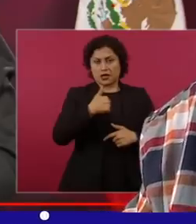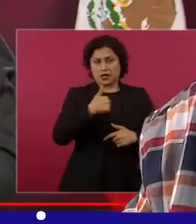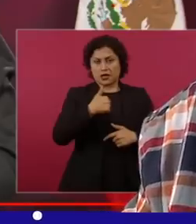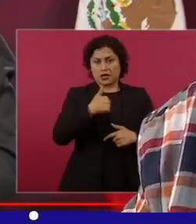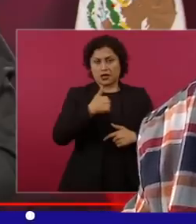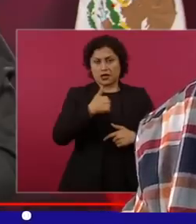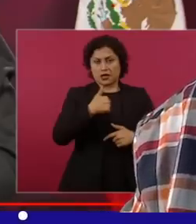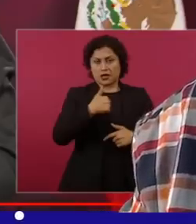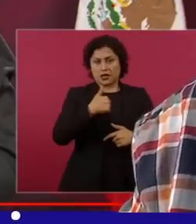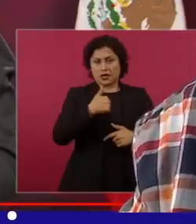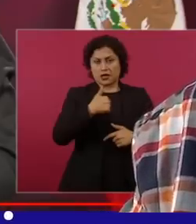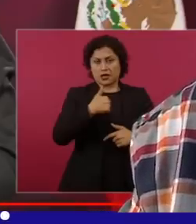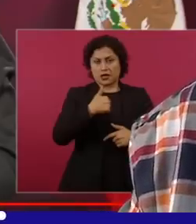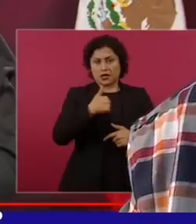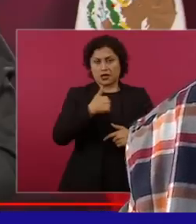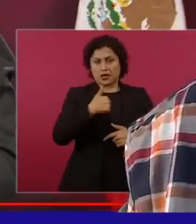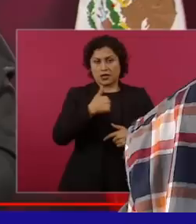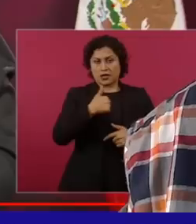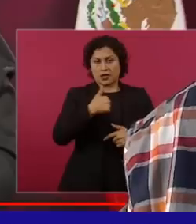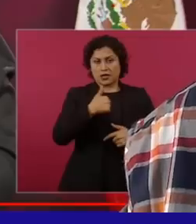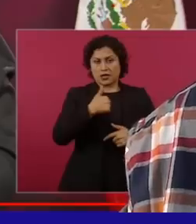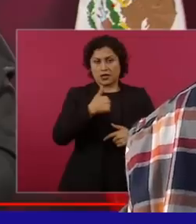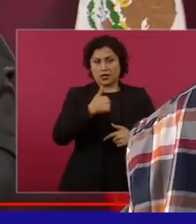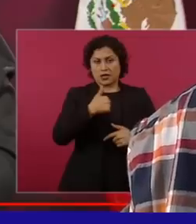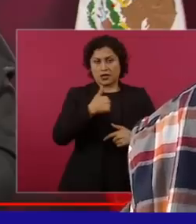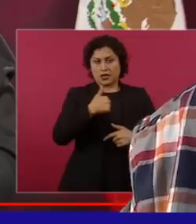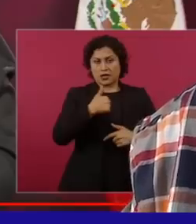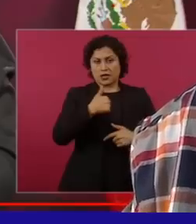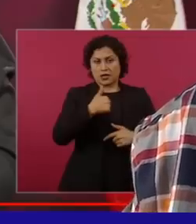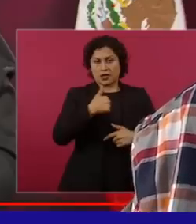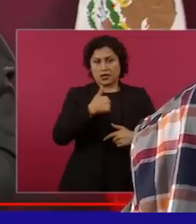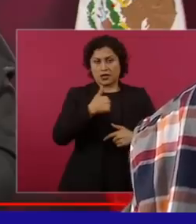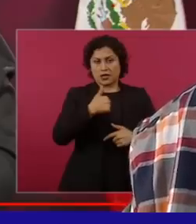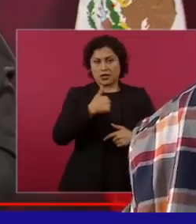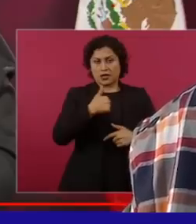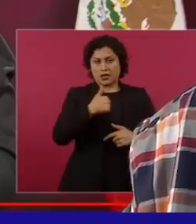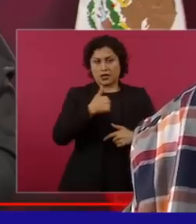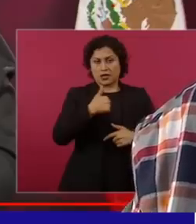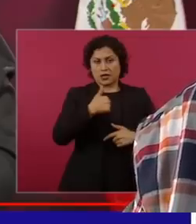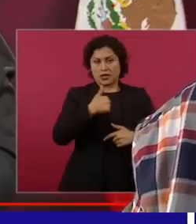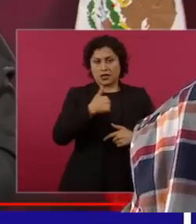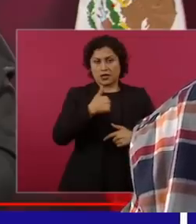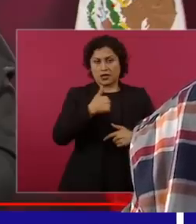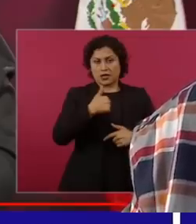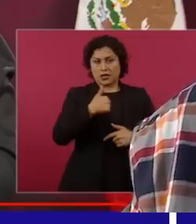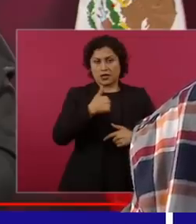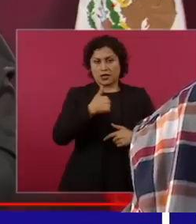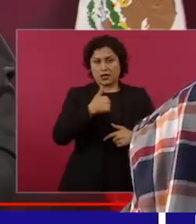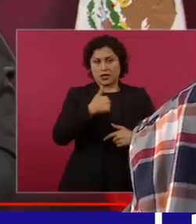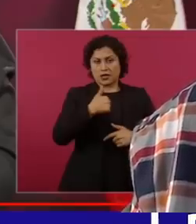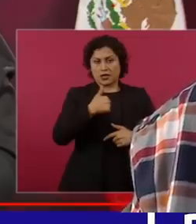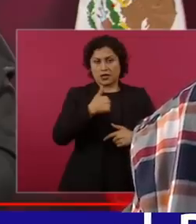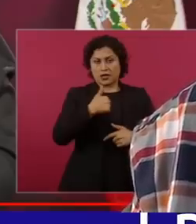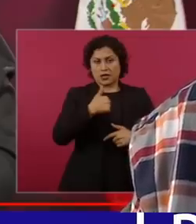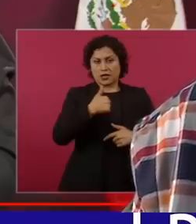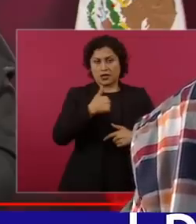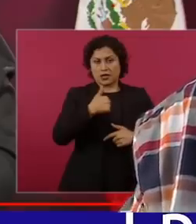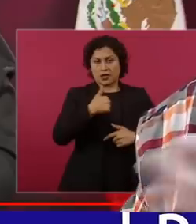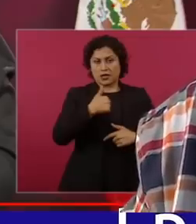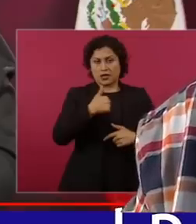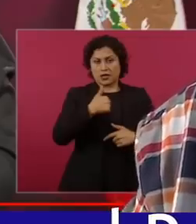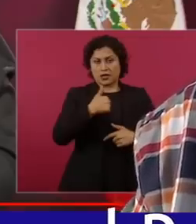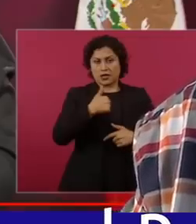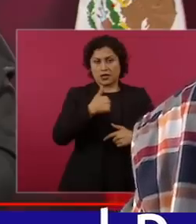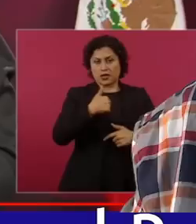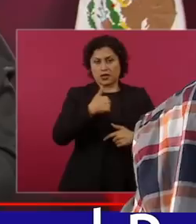eso. Claro, por respeto, ¿no? Pero sí, Dina Boluarte traicionó al pueblo peruano que votó un cambio, una transformación y se ha